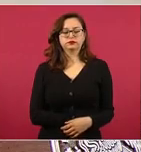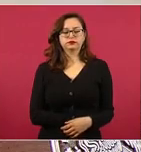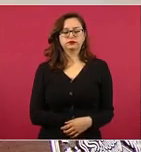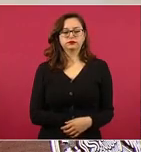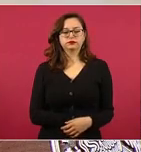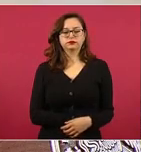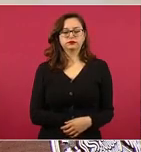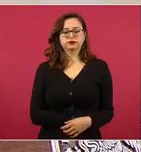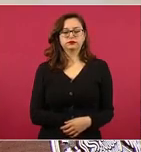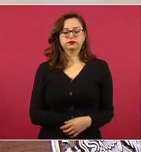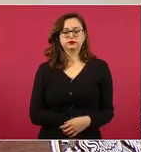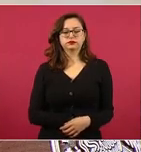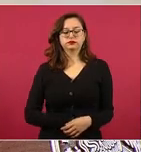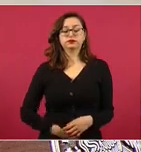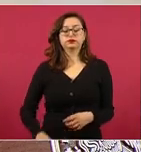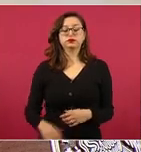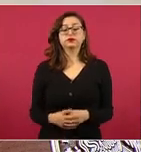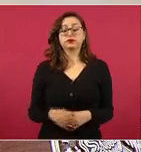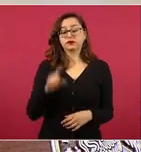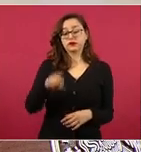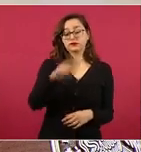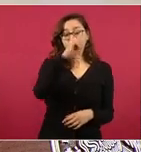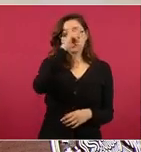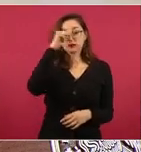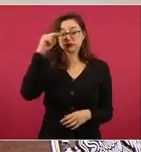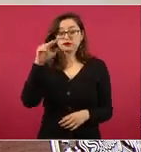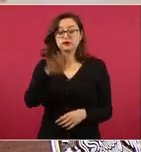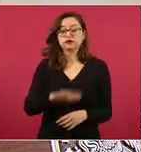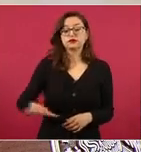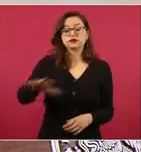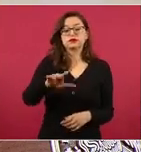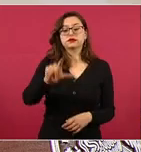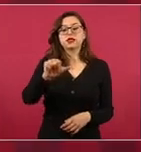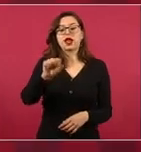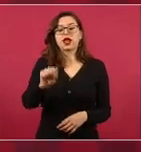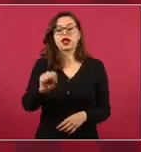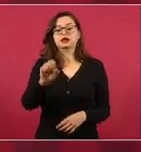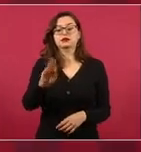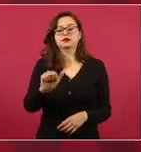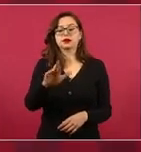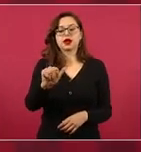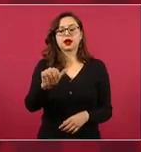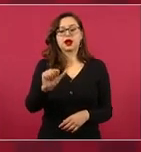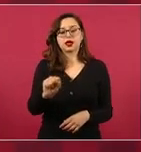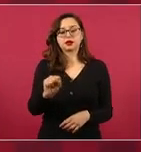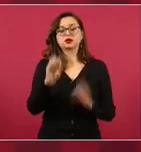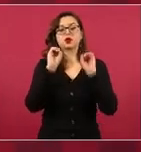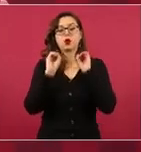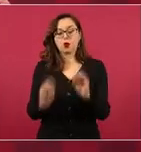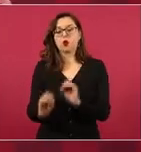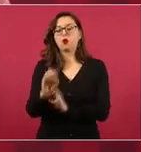en Las Varas, Nayarit, lo que se conoce como Boca de Chila.